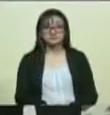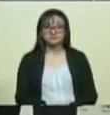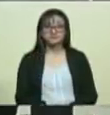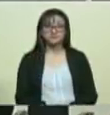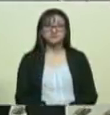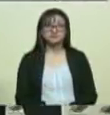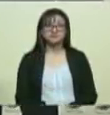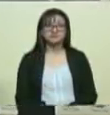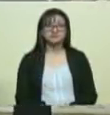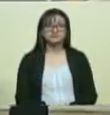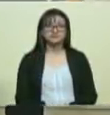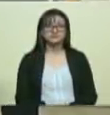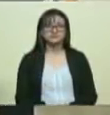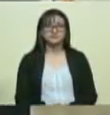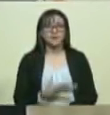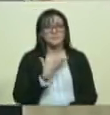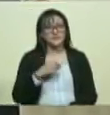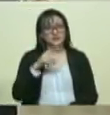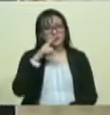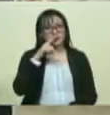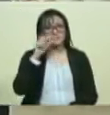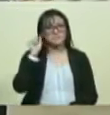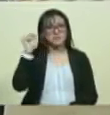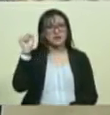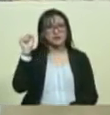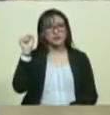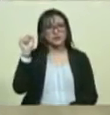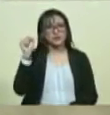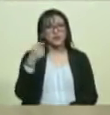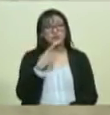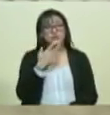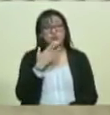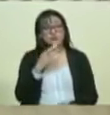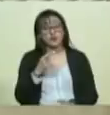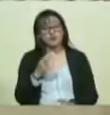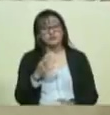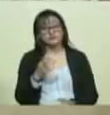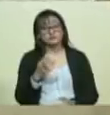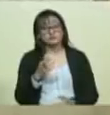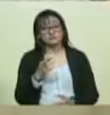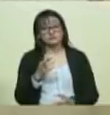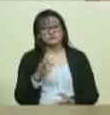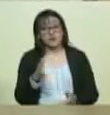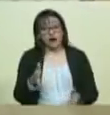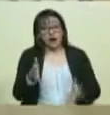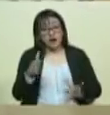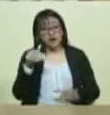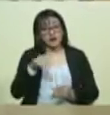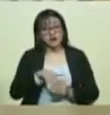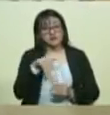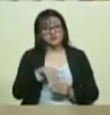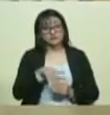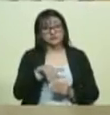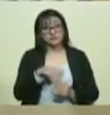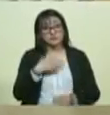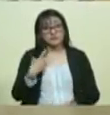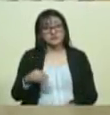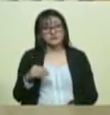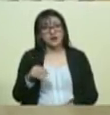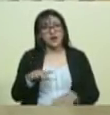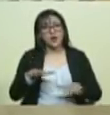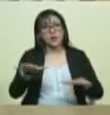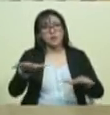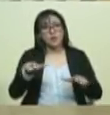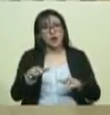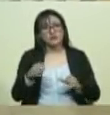El presidente y candidato Nicolás Maduro dijo que de resultar reelecto en la elección, él estaría convocando un